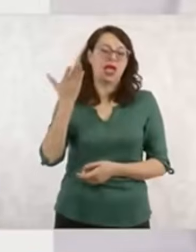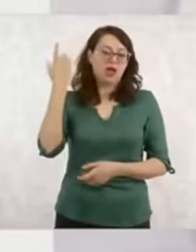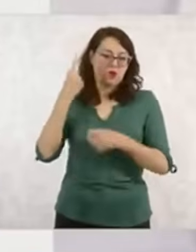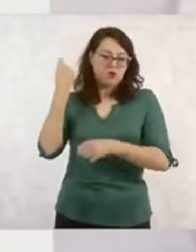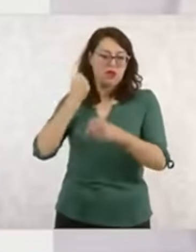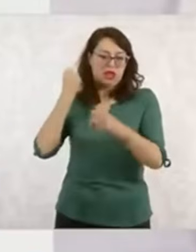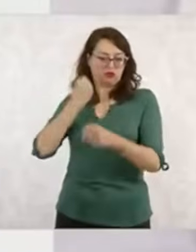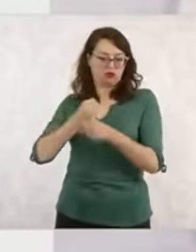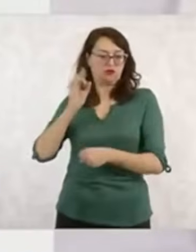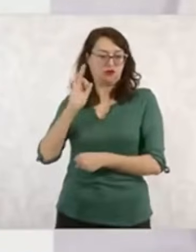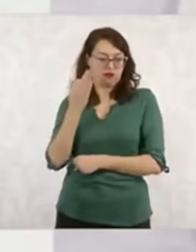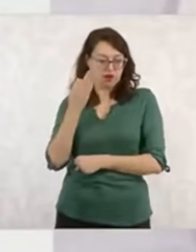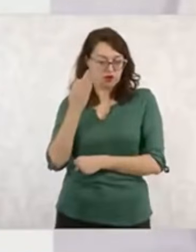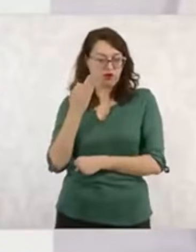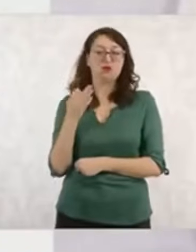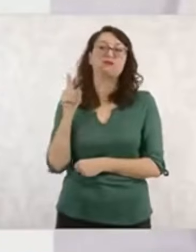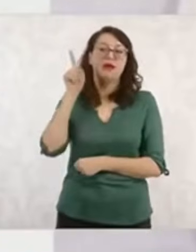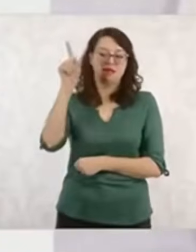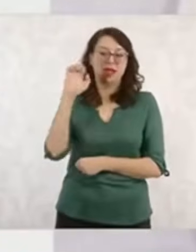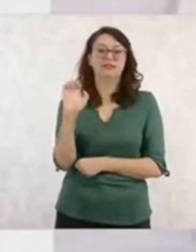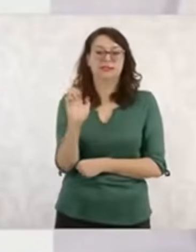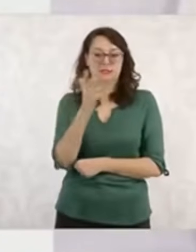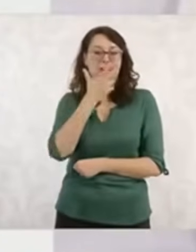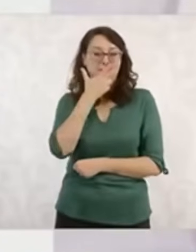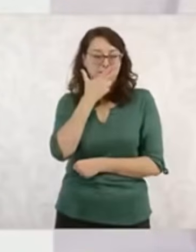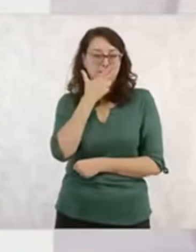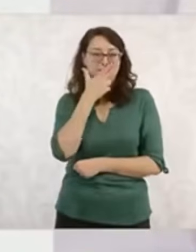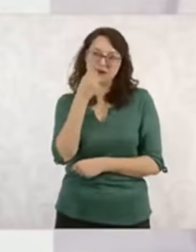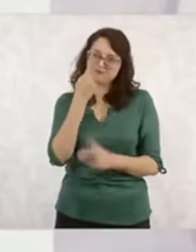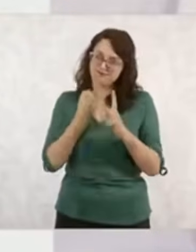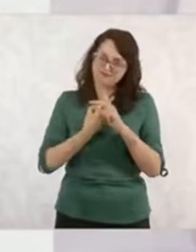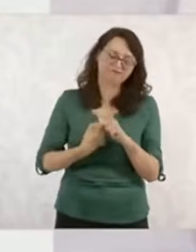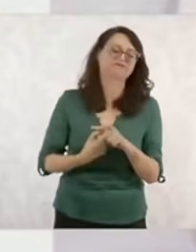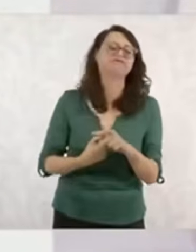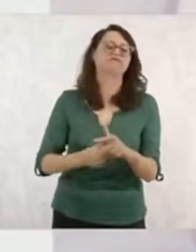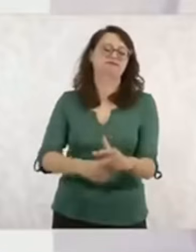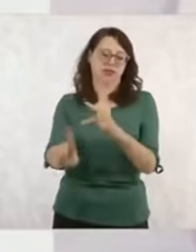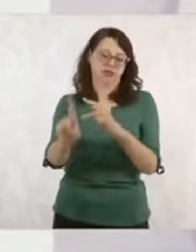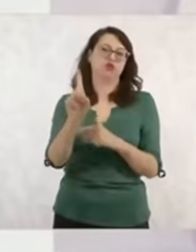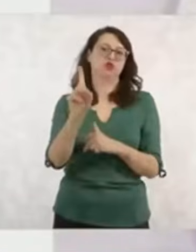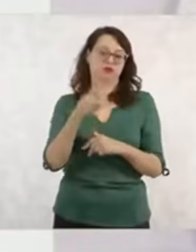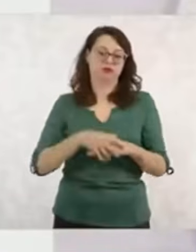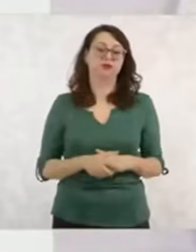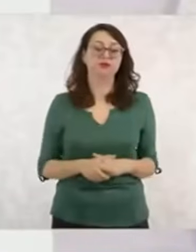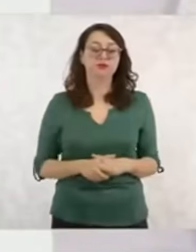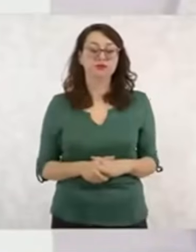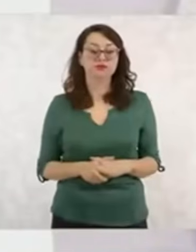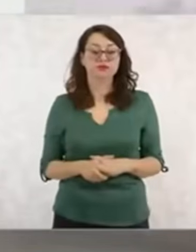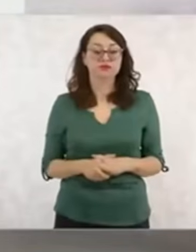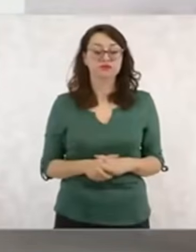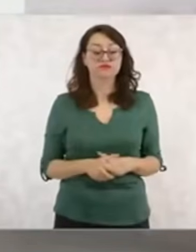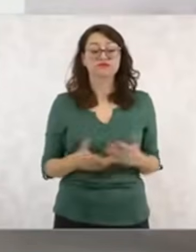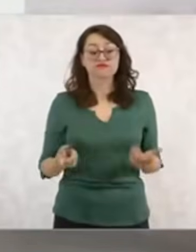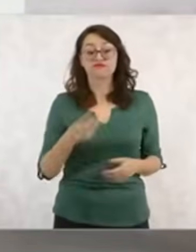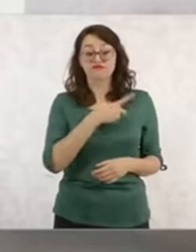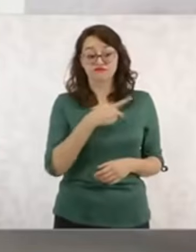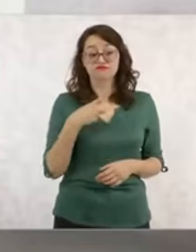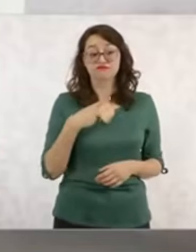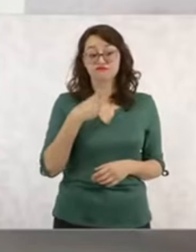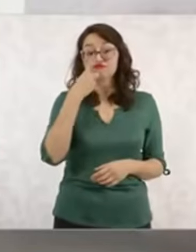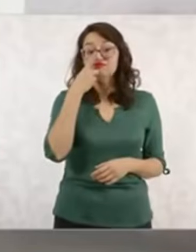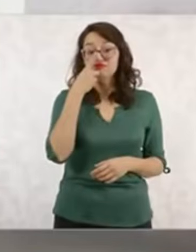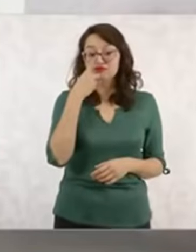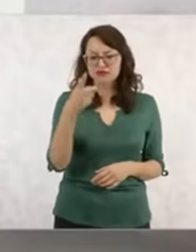2025. Hay una característica que es muy importante mencionar. El 90% de los